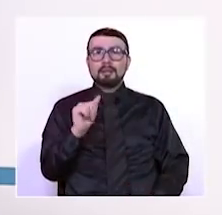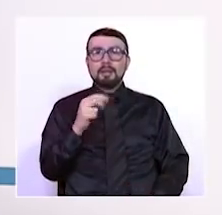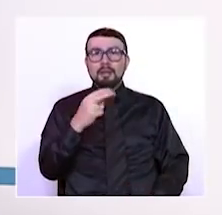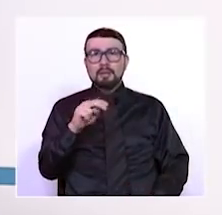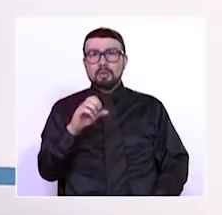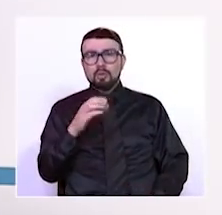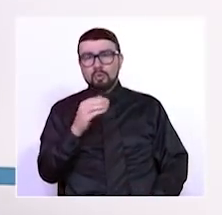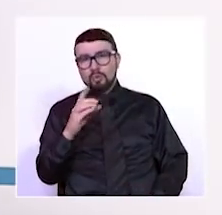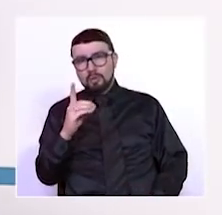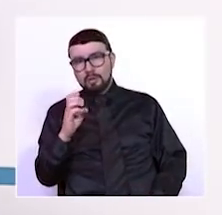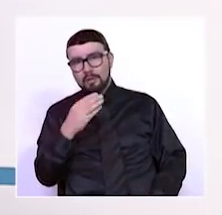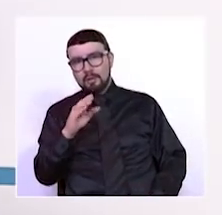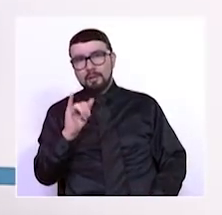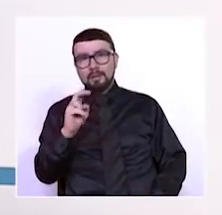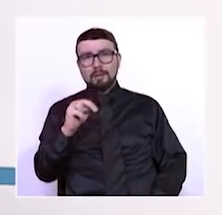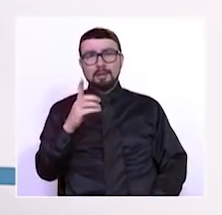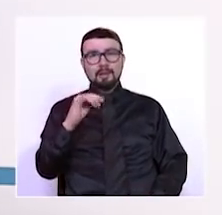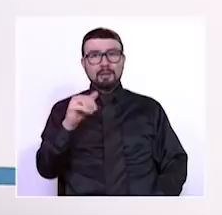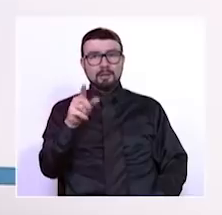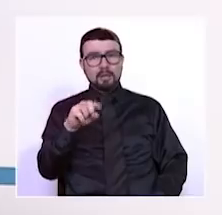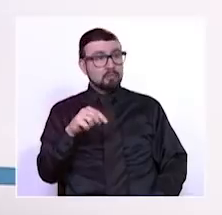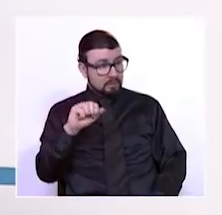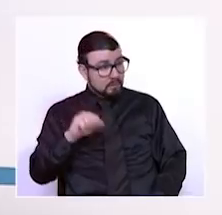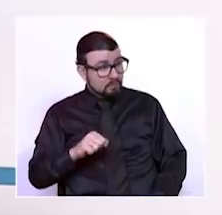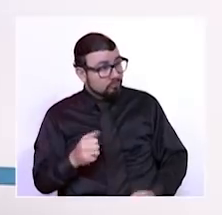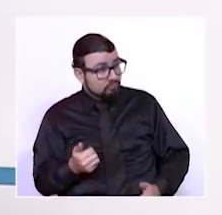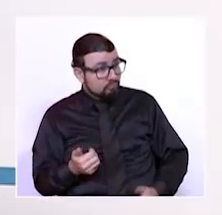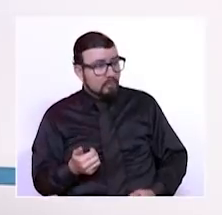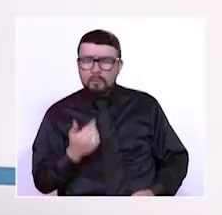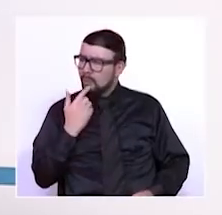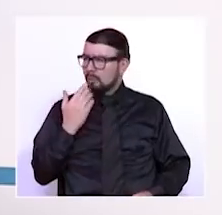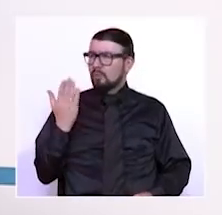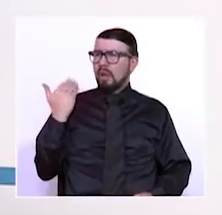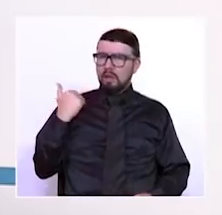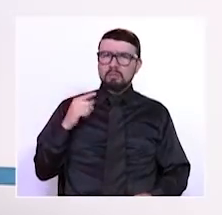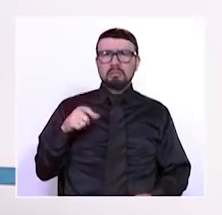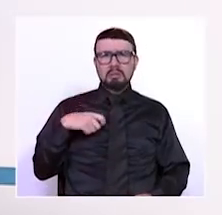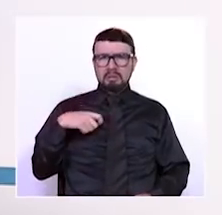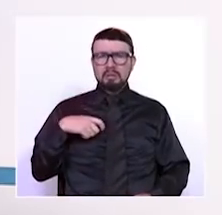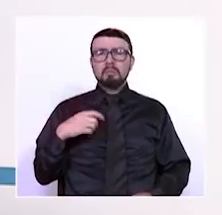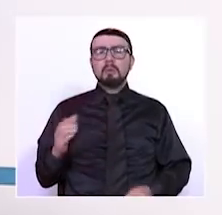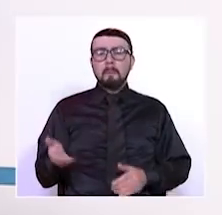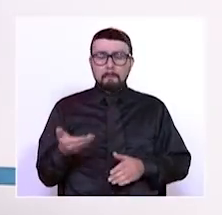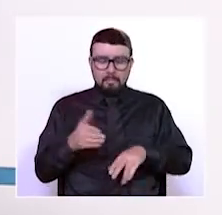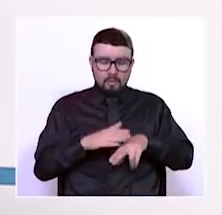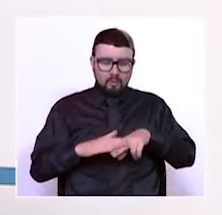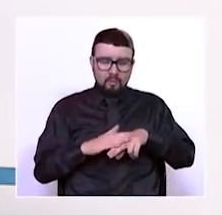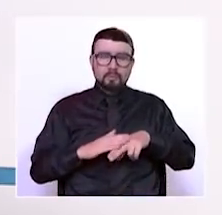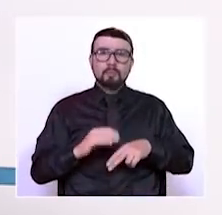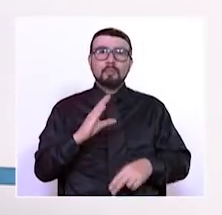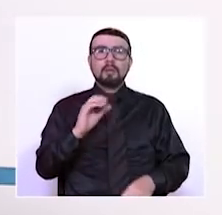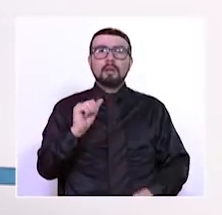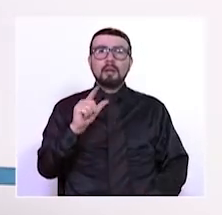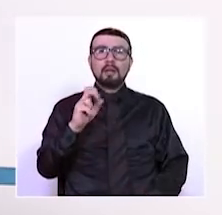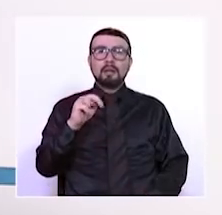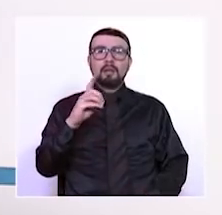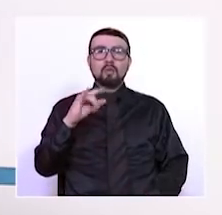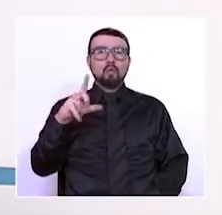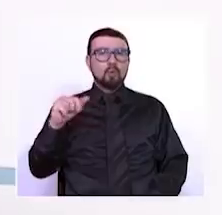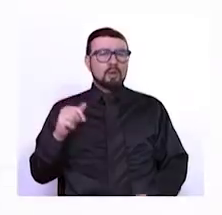que hablemos un poco porque nosotros tenemos un producto que se llama gel caléndula. Tiene caléndula, castaño de Indias, amamelis